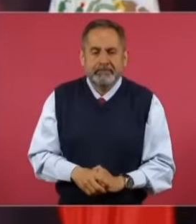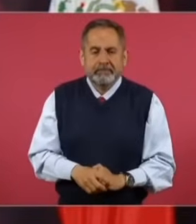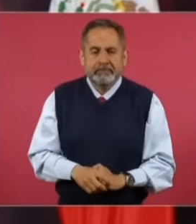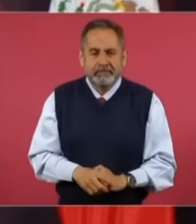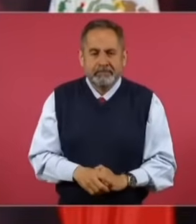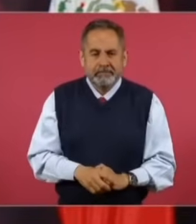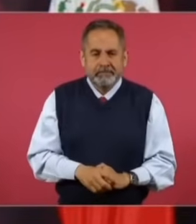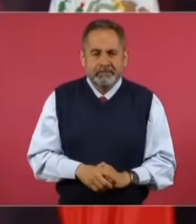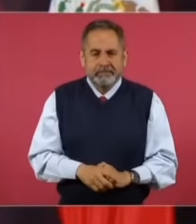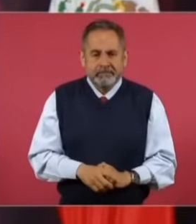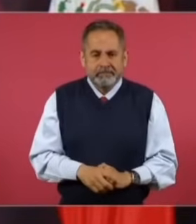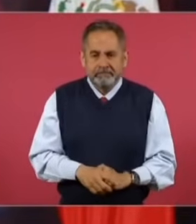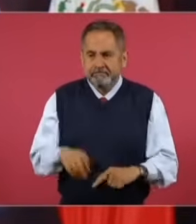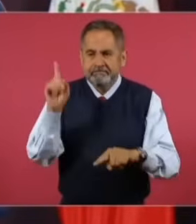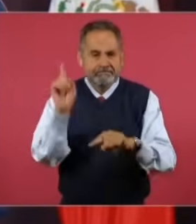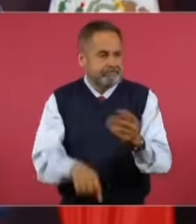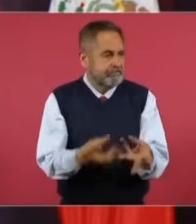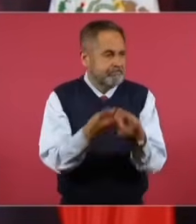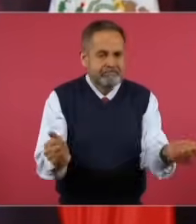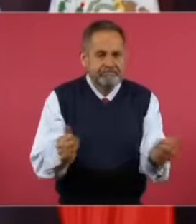No desaparecimos a nadie.